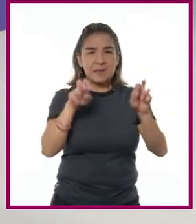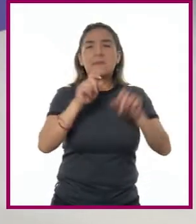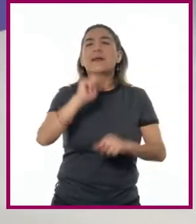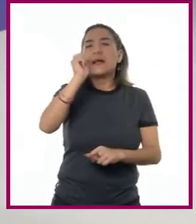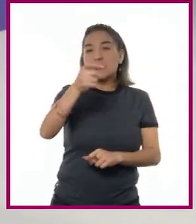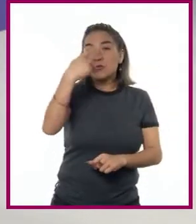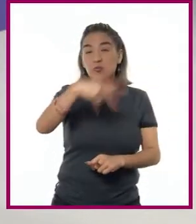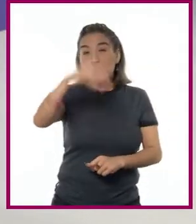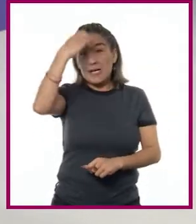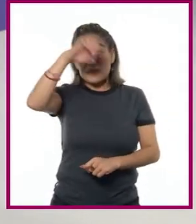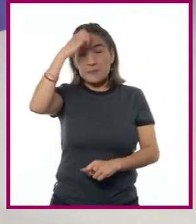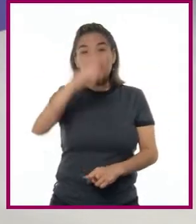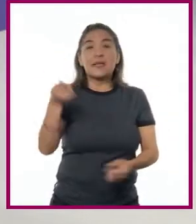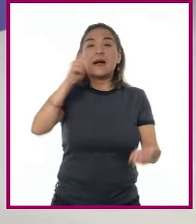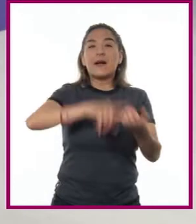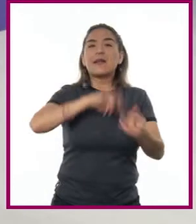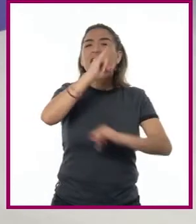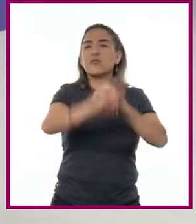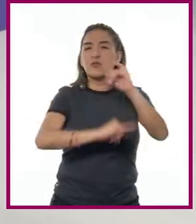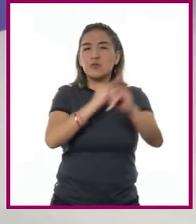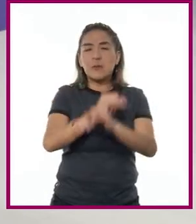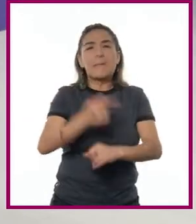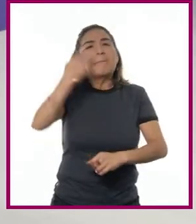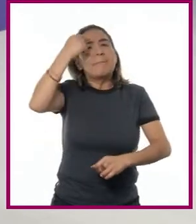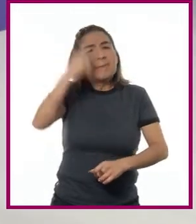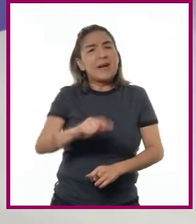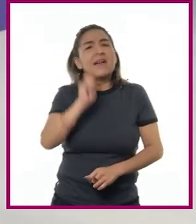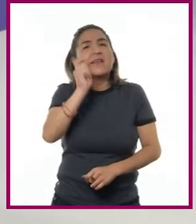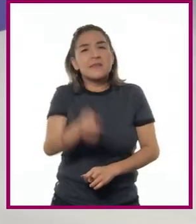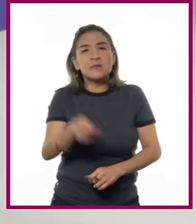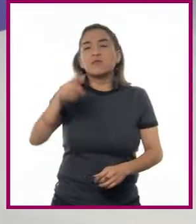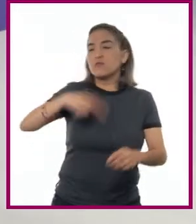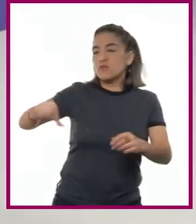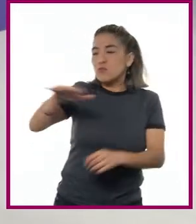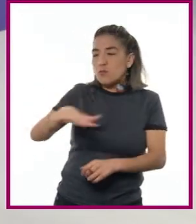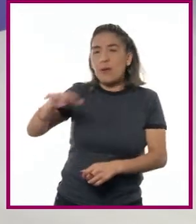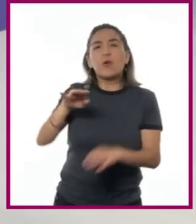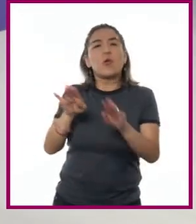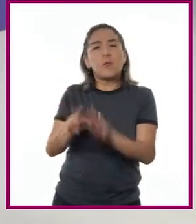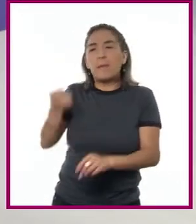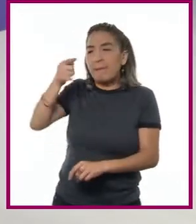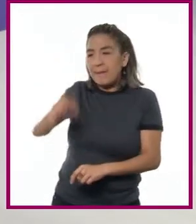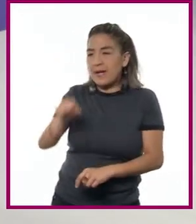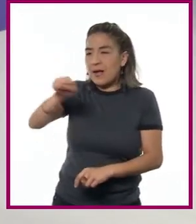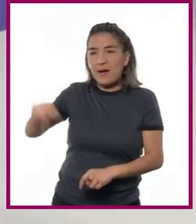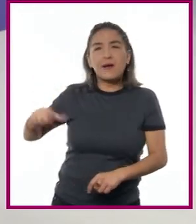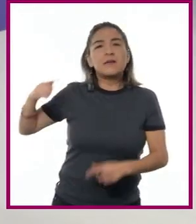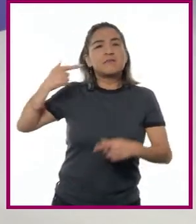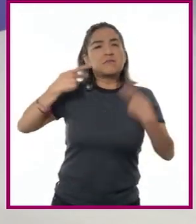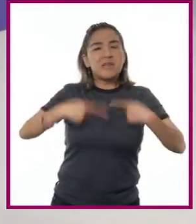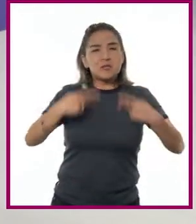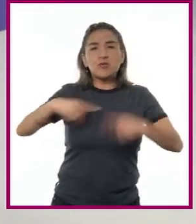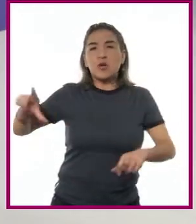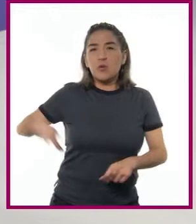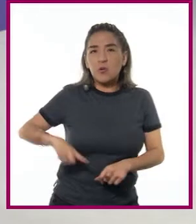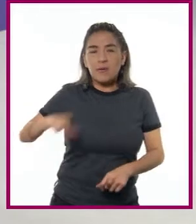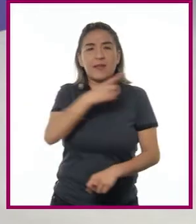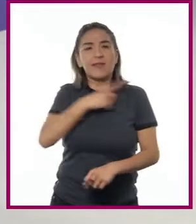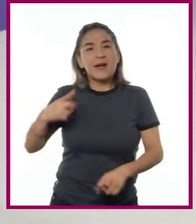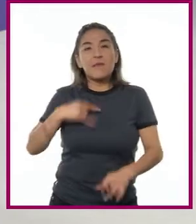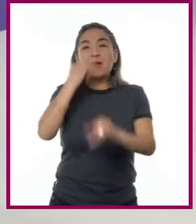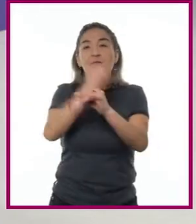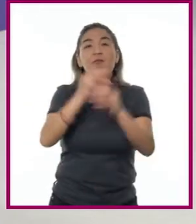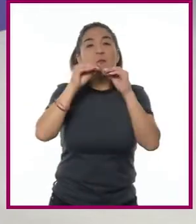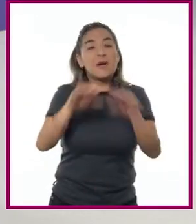experiencias internacionales sobre la exigencia a nuestras autoridades de rendición de cuentas, transparencia y acceso a